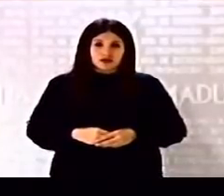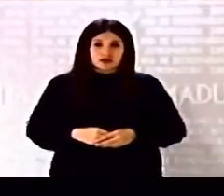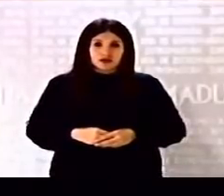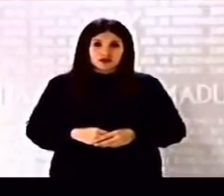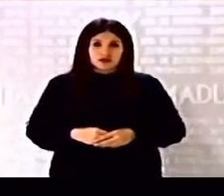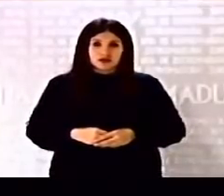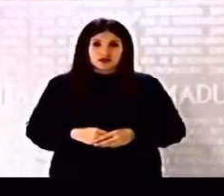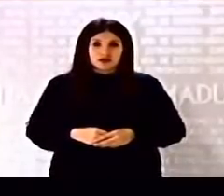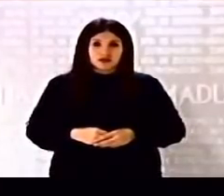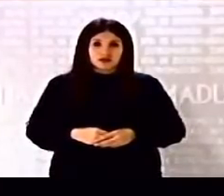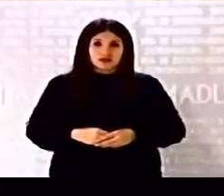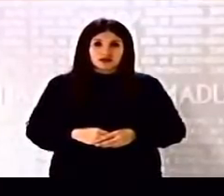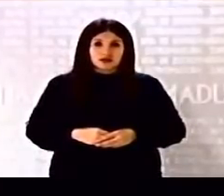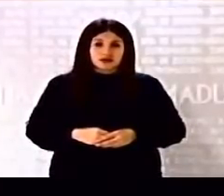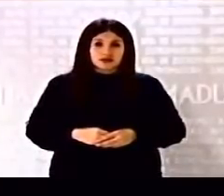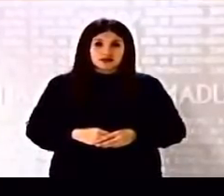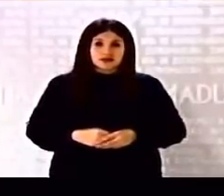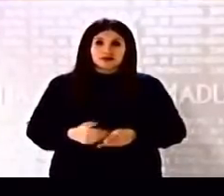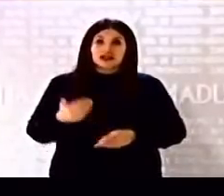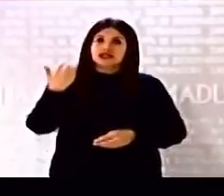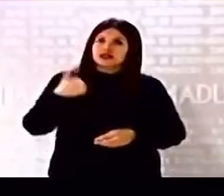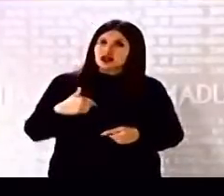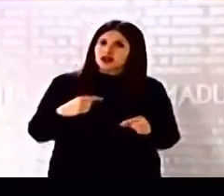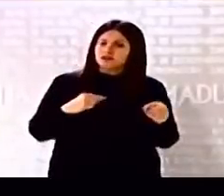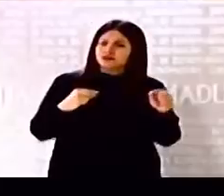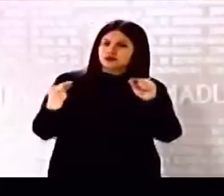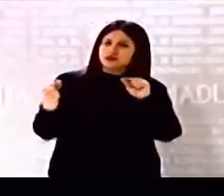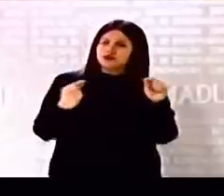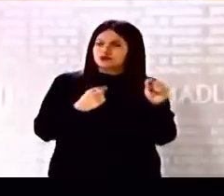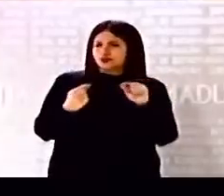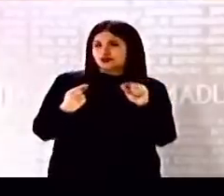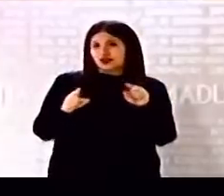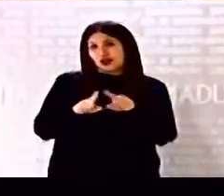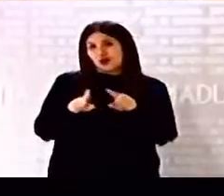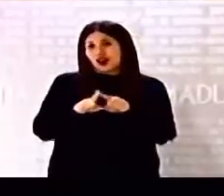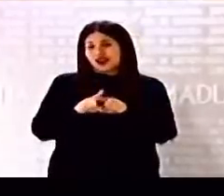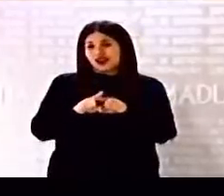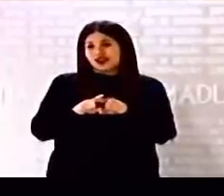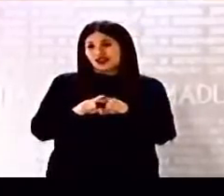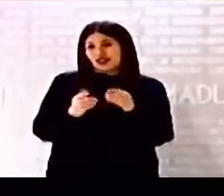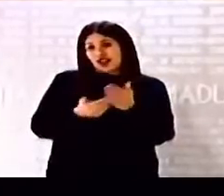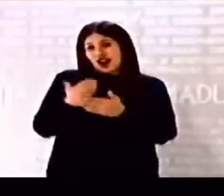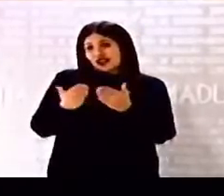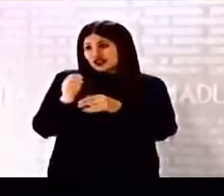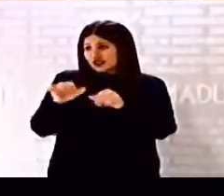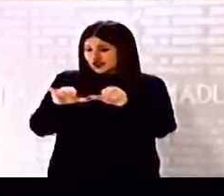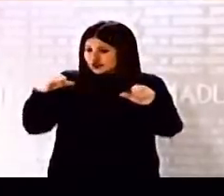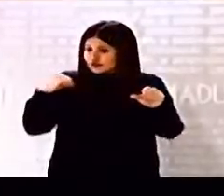donde habíamos estado hablando y debatiendo durante todos estos días,